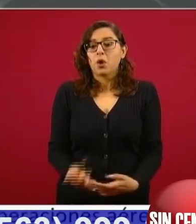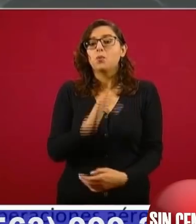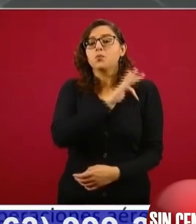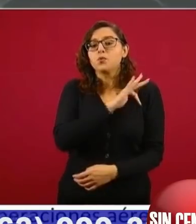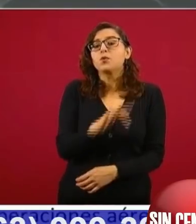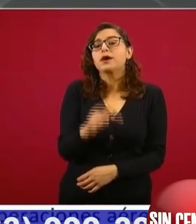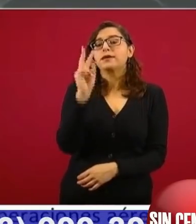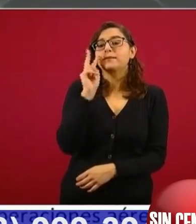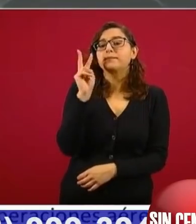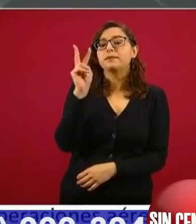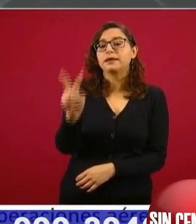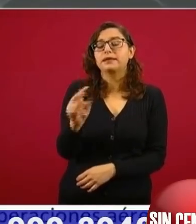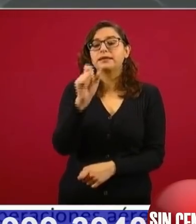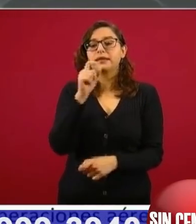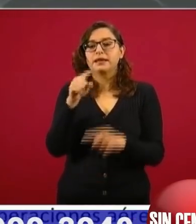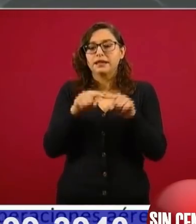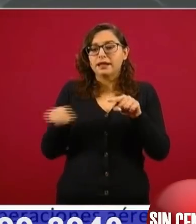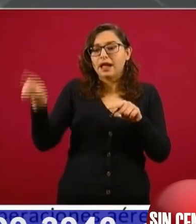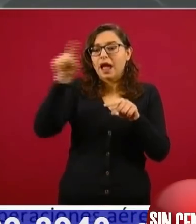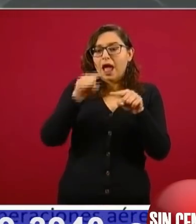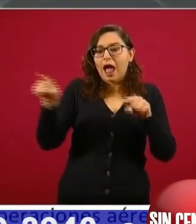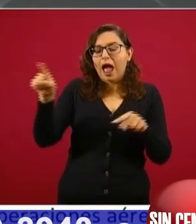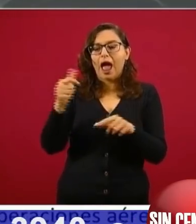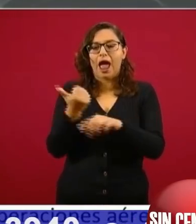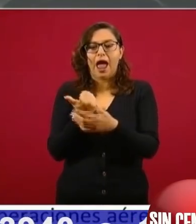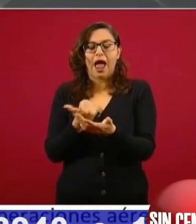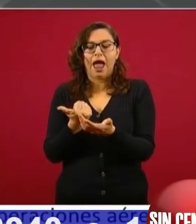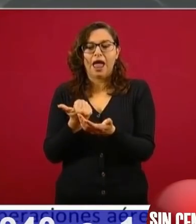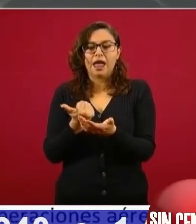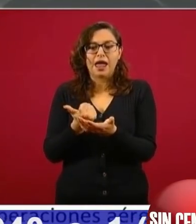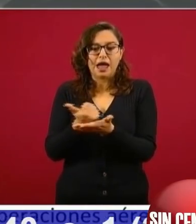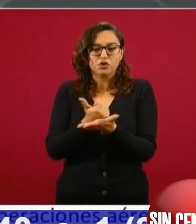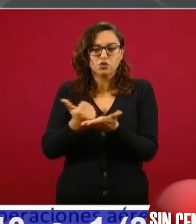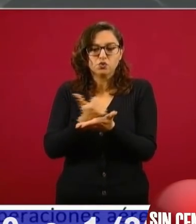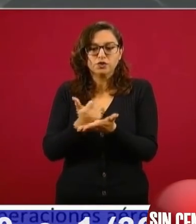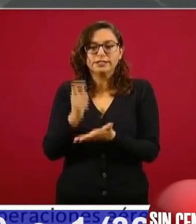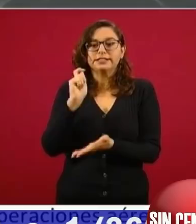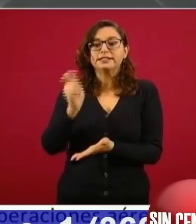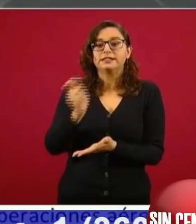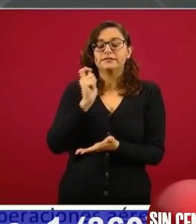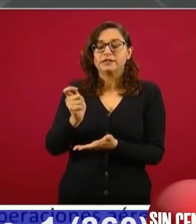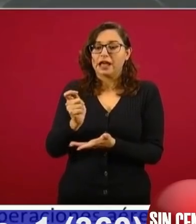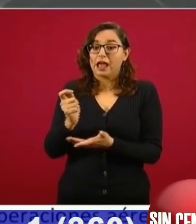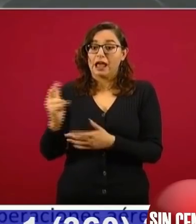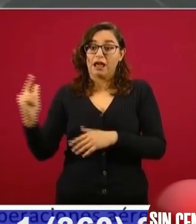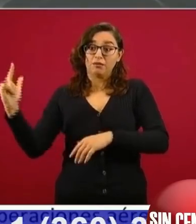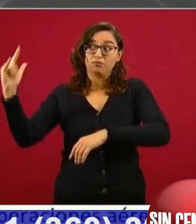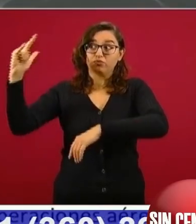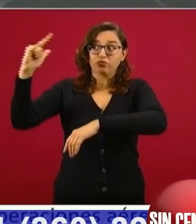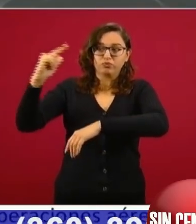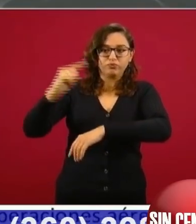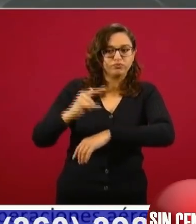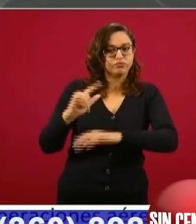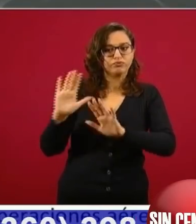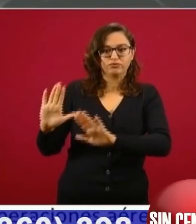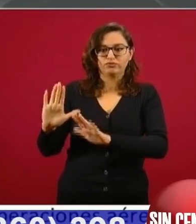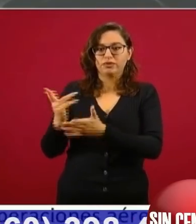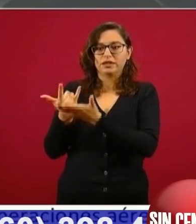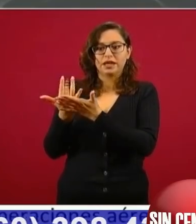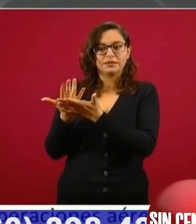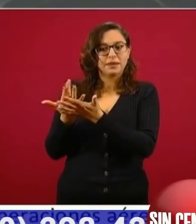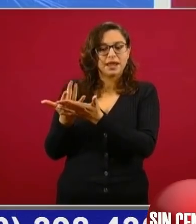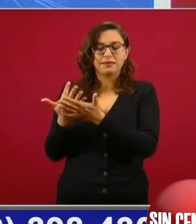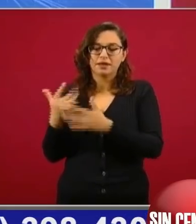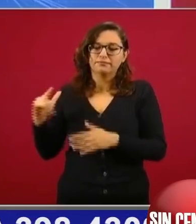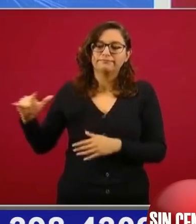hacer patrones de espera. Los ponemos a hacer patrones de espera antes de incorporarse a la secuencia que aquí se